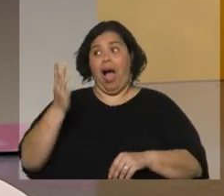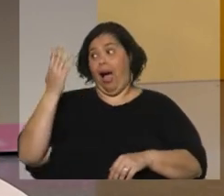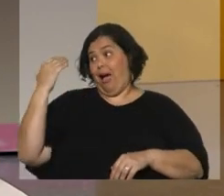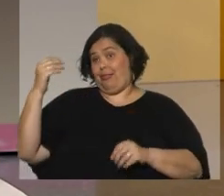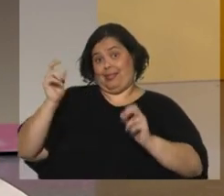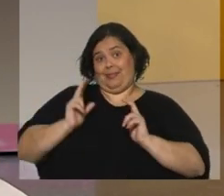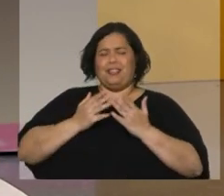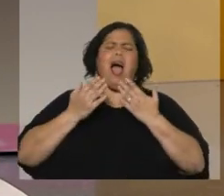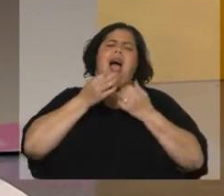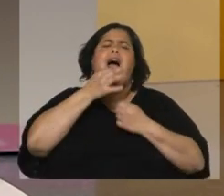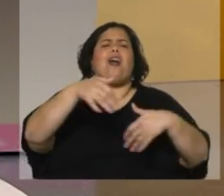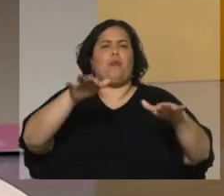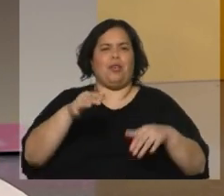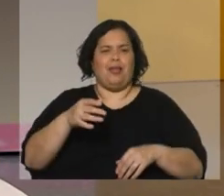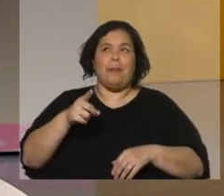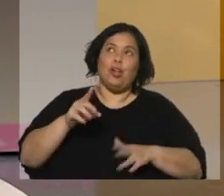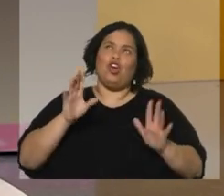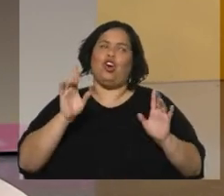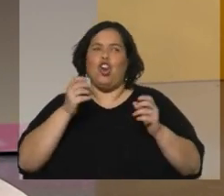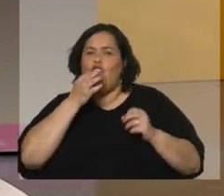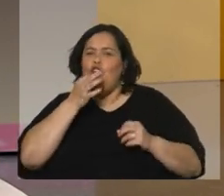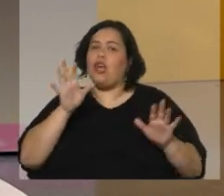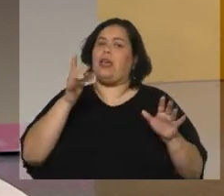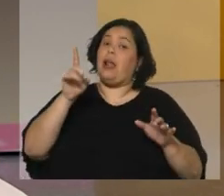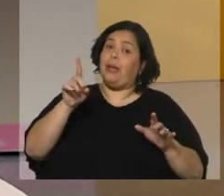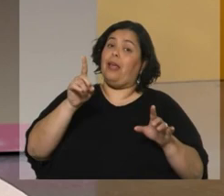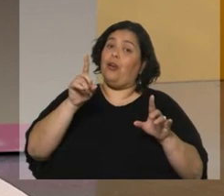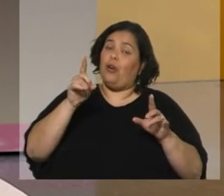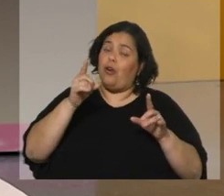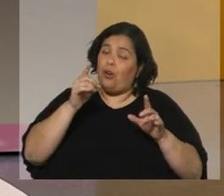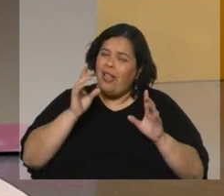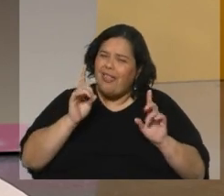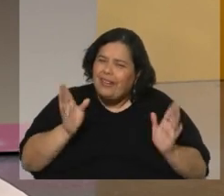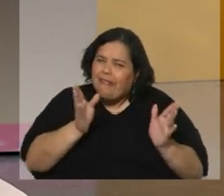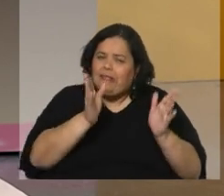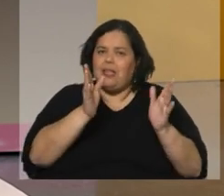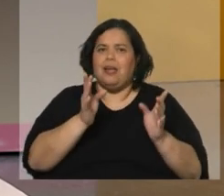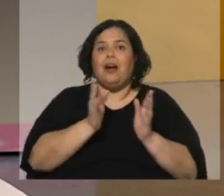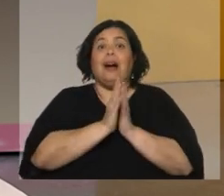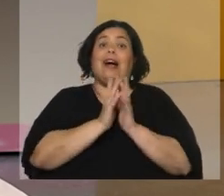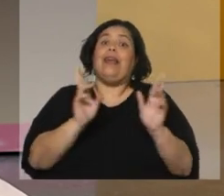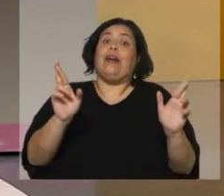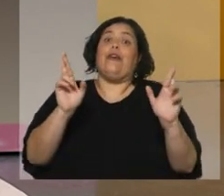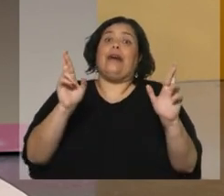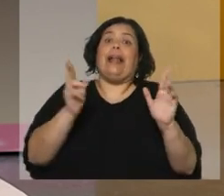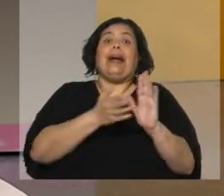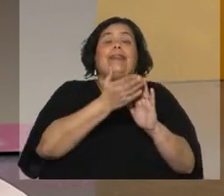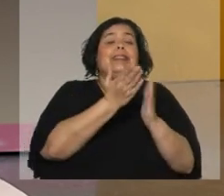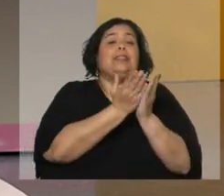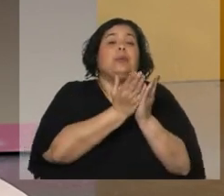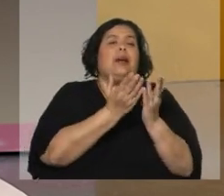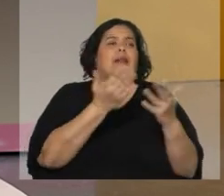Pero había una cosa de bueno hace lo que quieras Con que sea feliz pero había como una cosita dentro decir Ay Ojalá que sea Ojalá que vaya